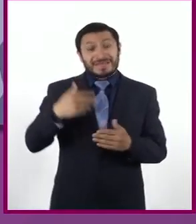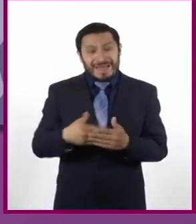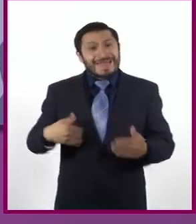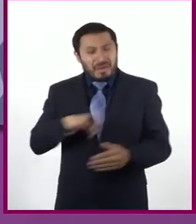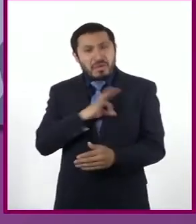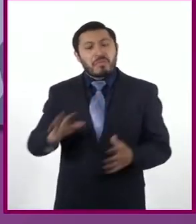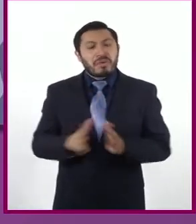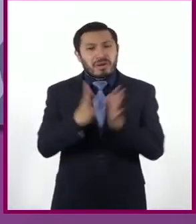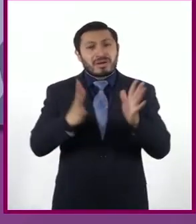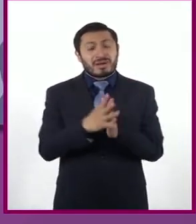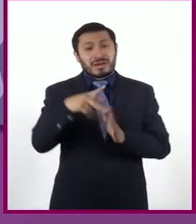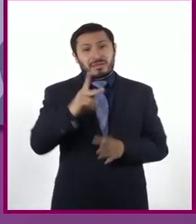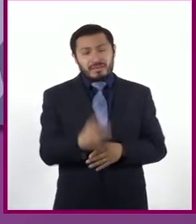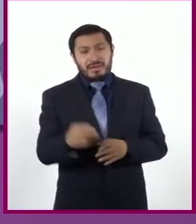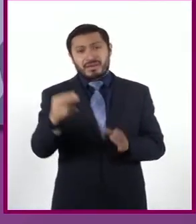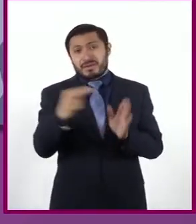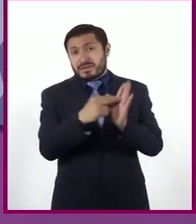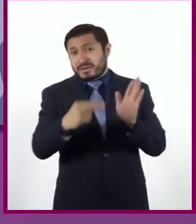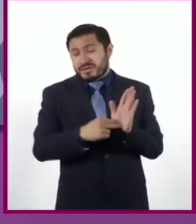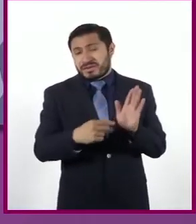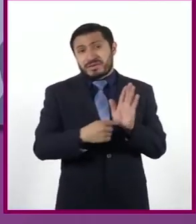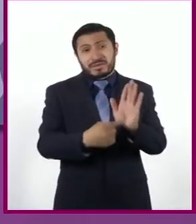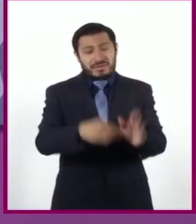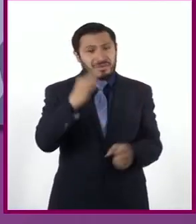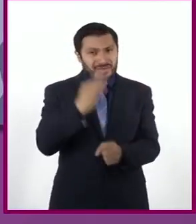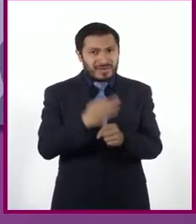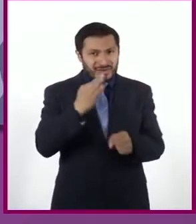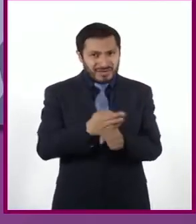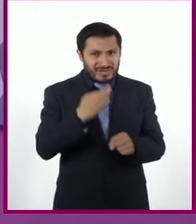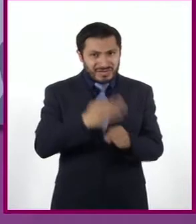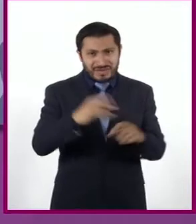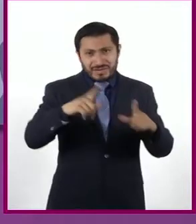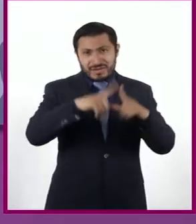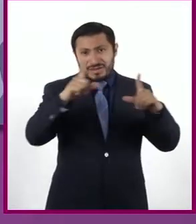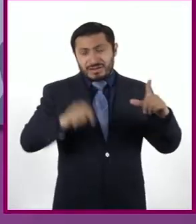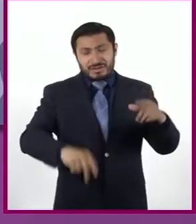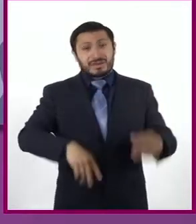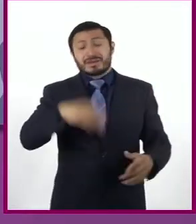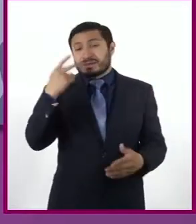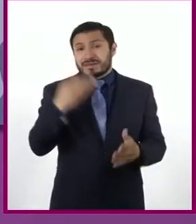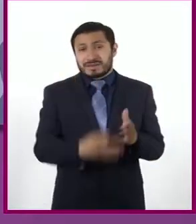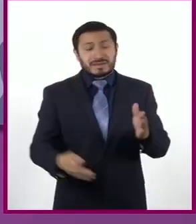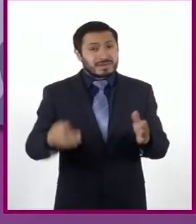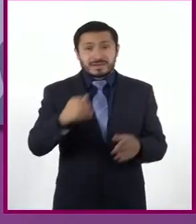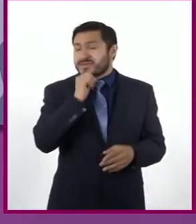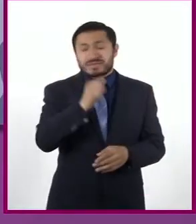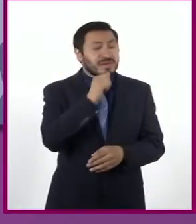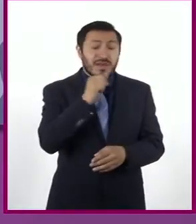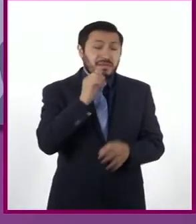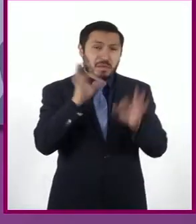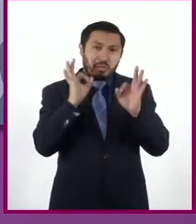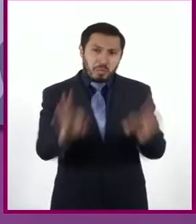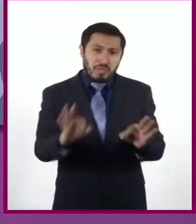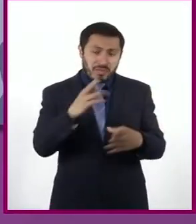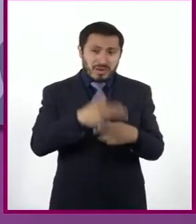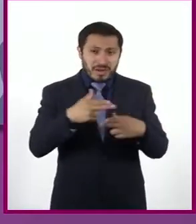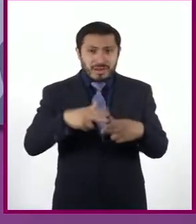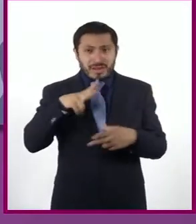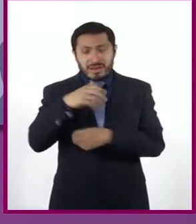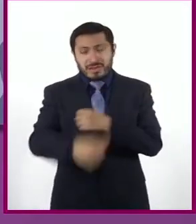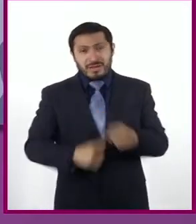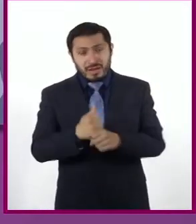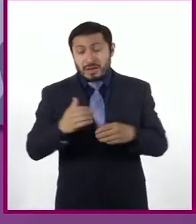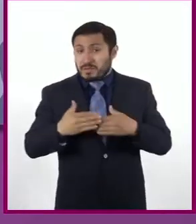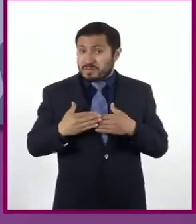la normativa vigente en nuestro país, no se es ciudadano hasta que se cumplen 18 años. Algunas de